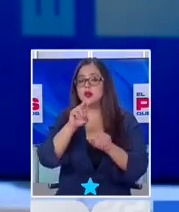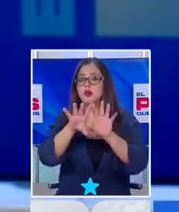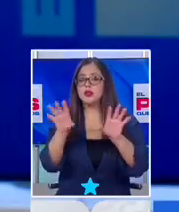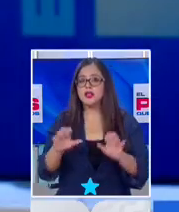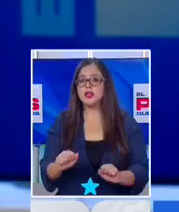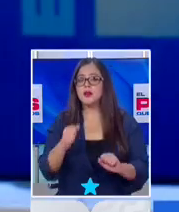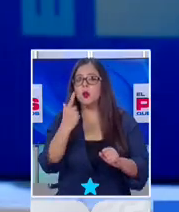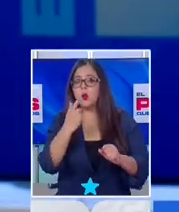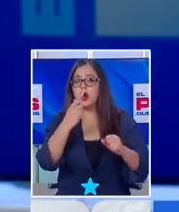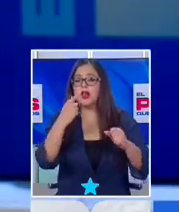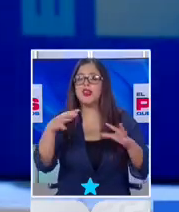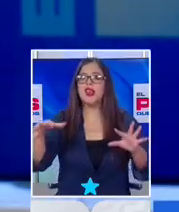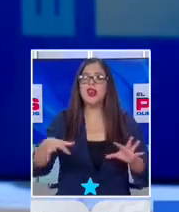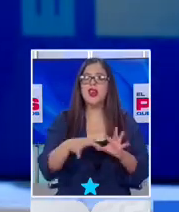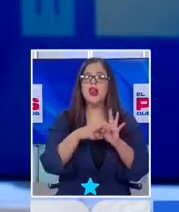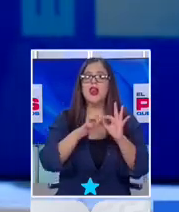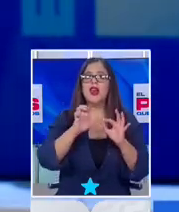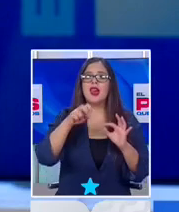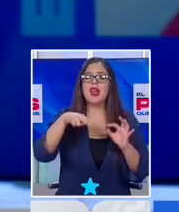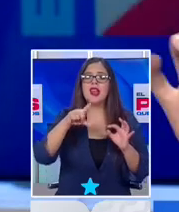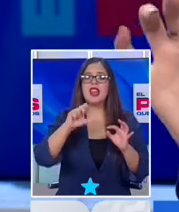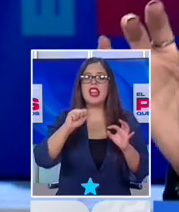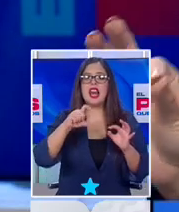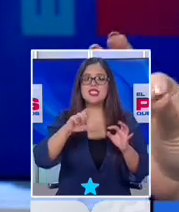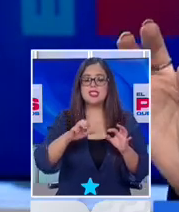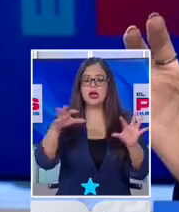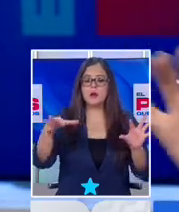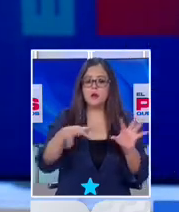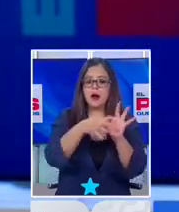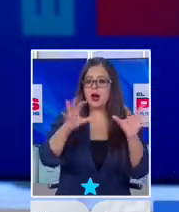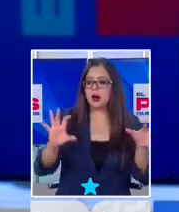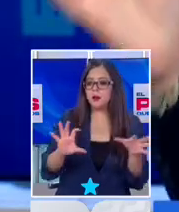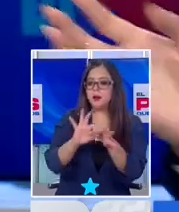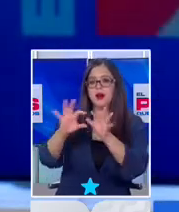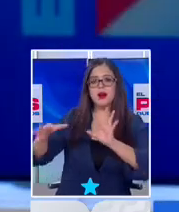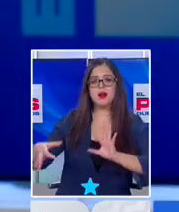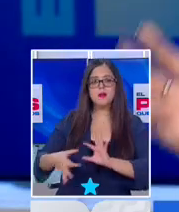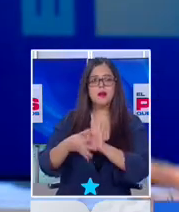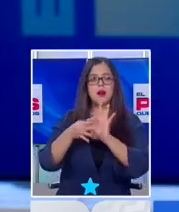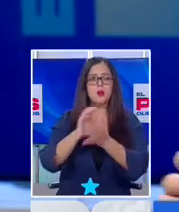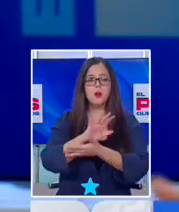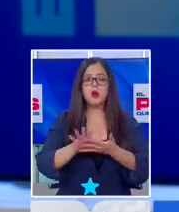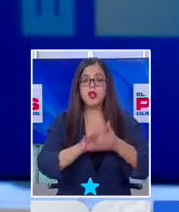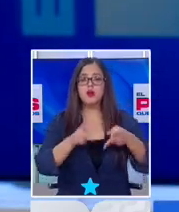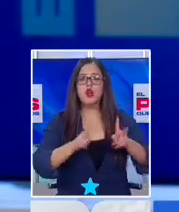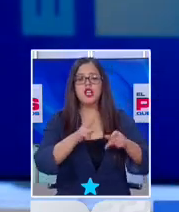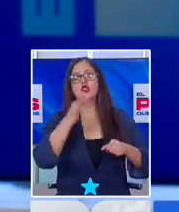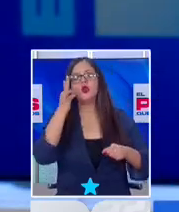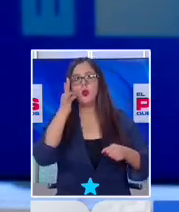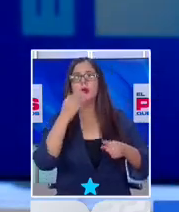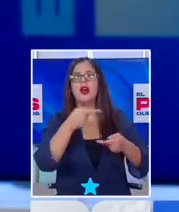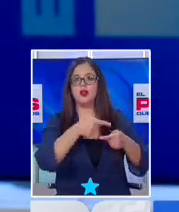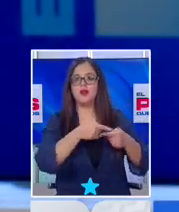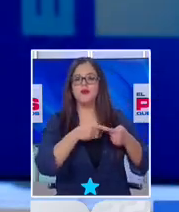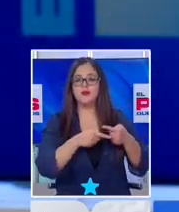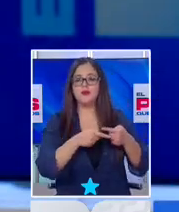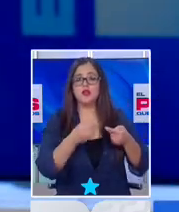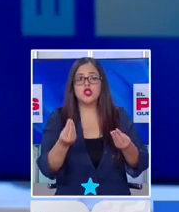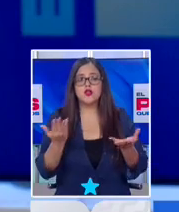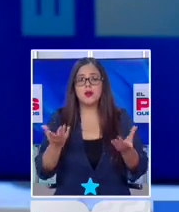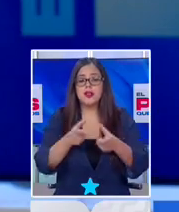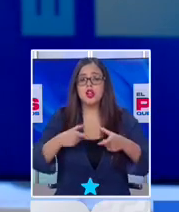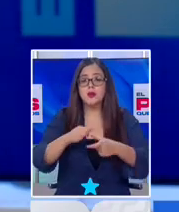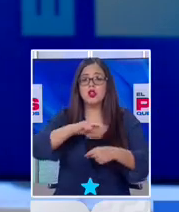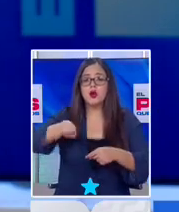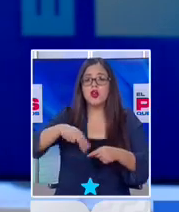que son los enlaces transversales en donde van uniendo ciertos enfoques por ejemplo por decir algo derechos humanos evidentemente la comisión